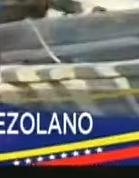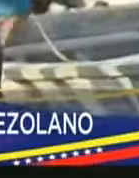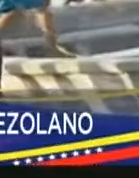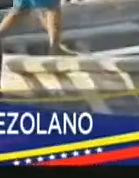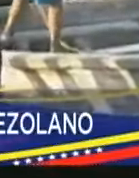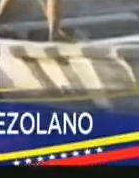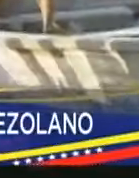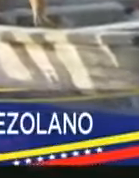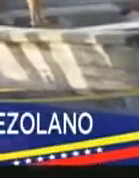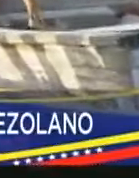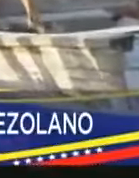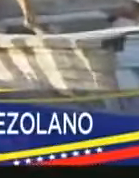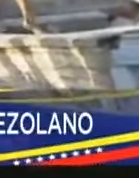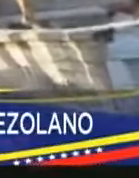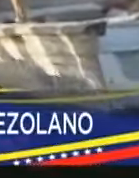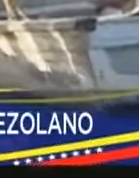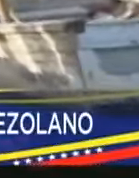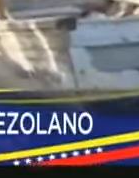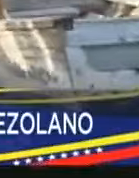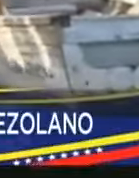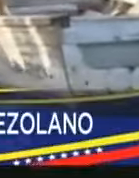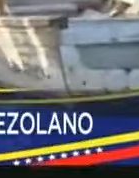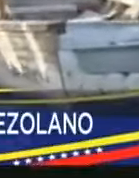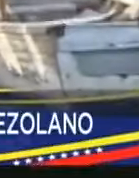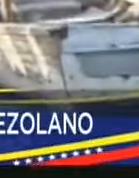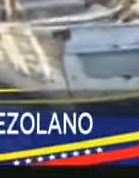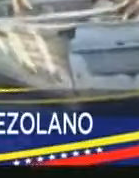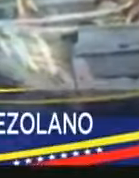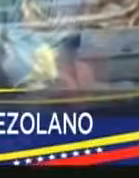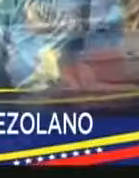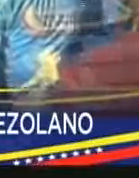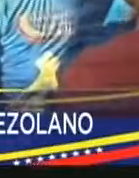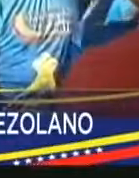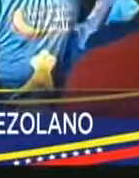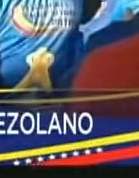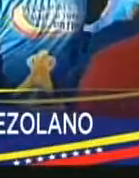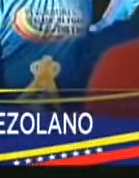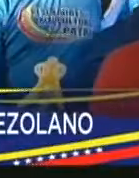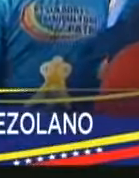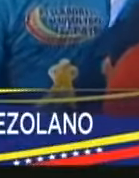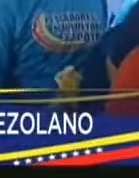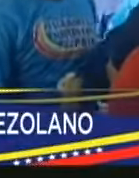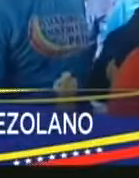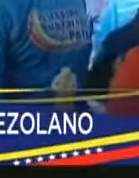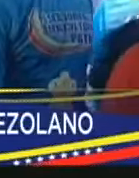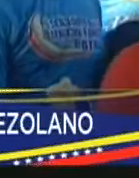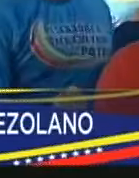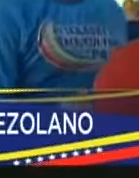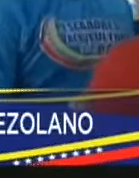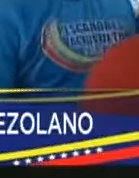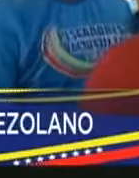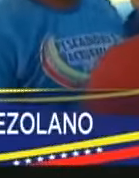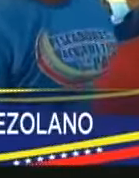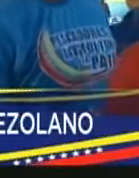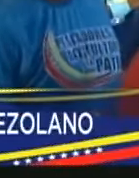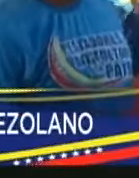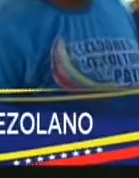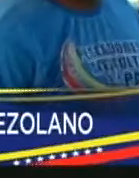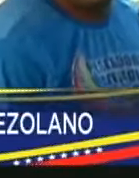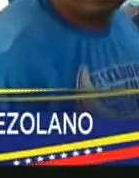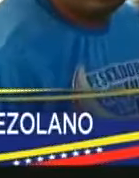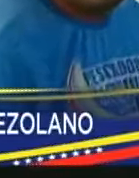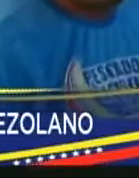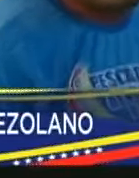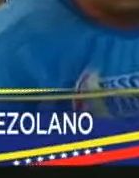los Pescadores, Pescadoras y Acuicultores y Acuicultoras de la Patria. Por eso se celebra este gran día,